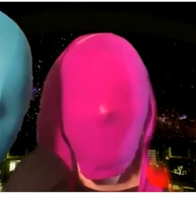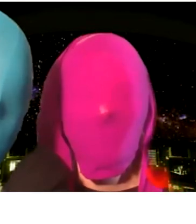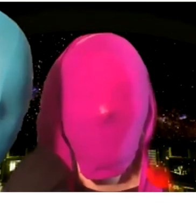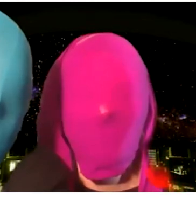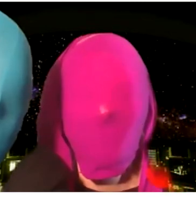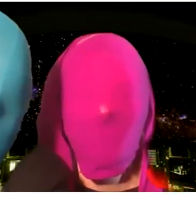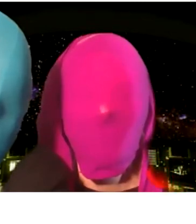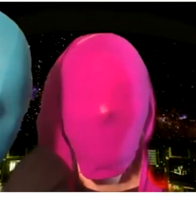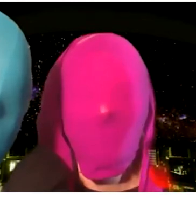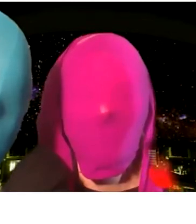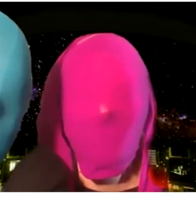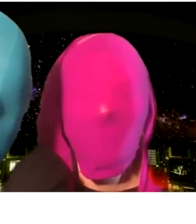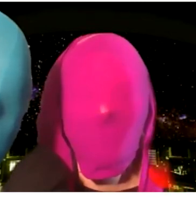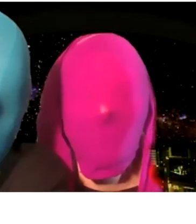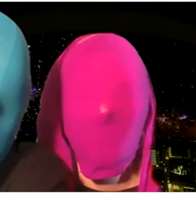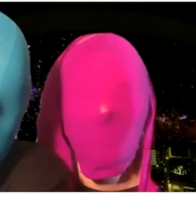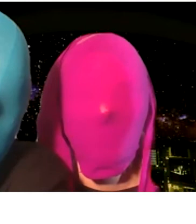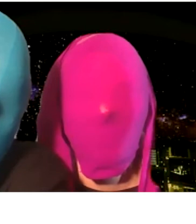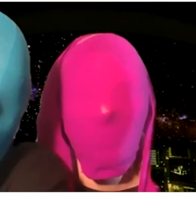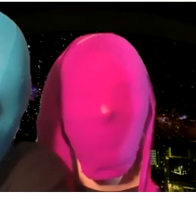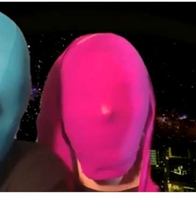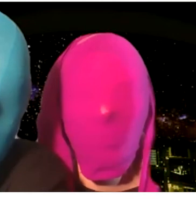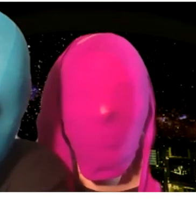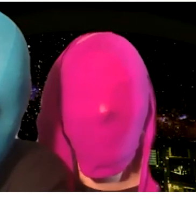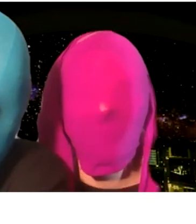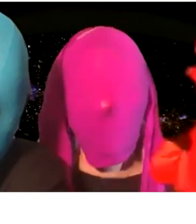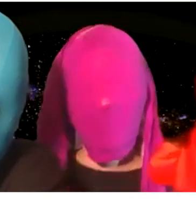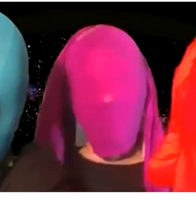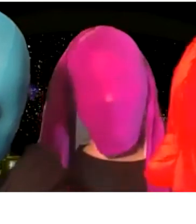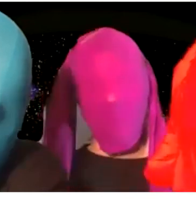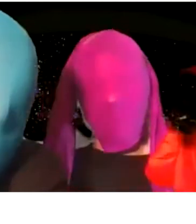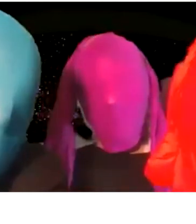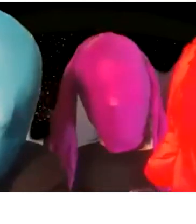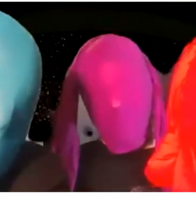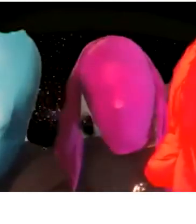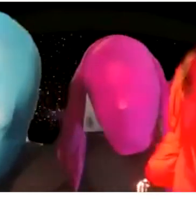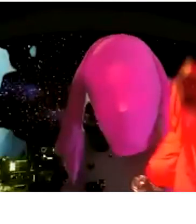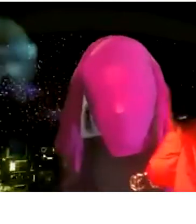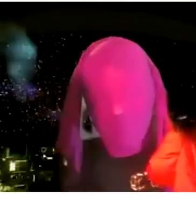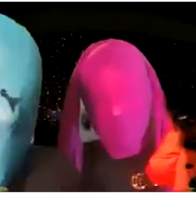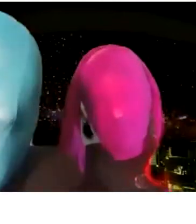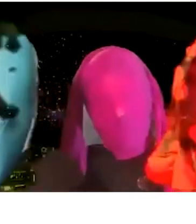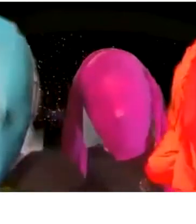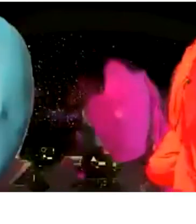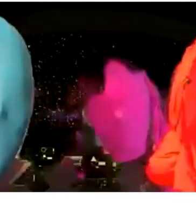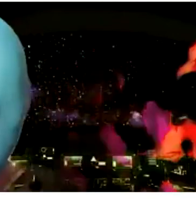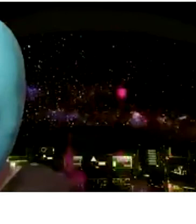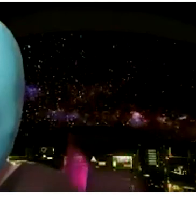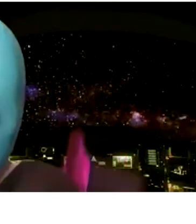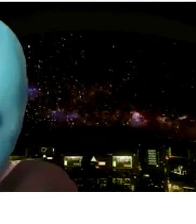curadora argentina que se llama Kekena Corbalani con Magali Lara, y ellas hablaron mucho de la idea de él